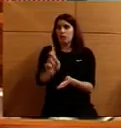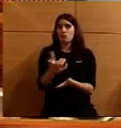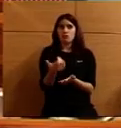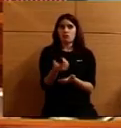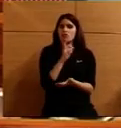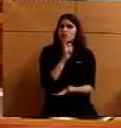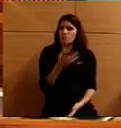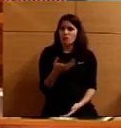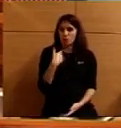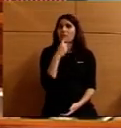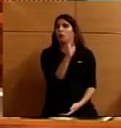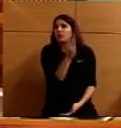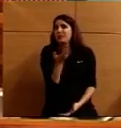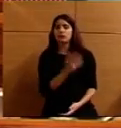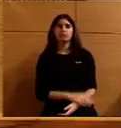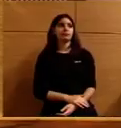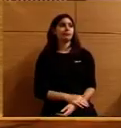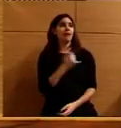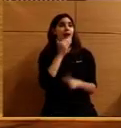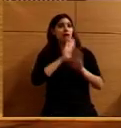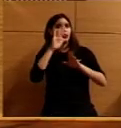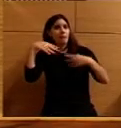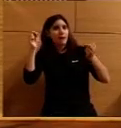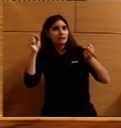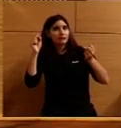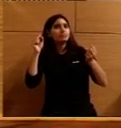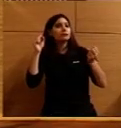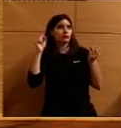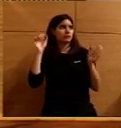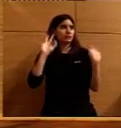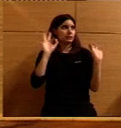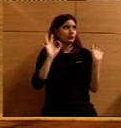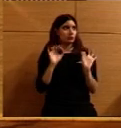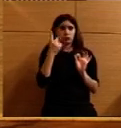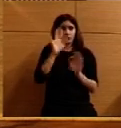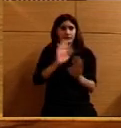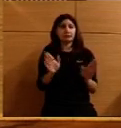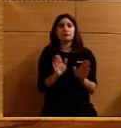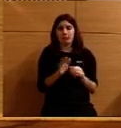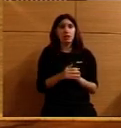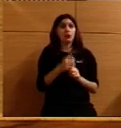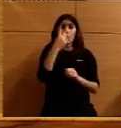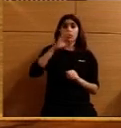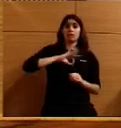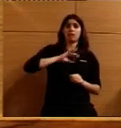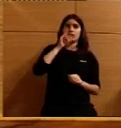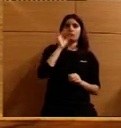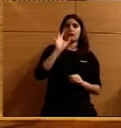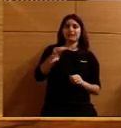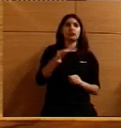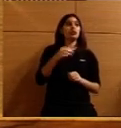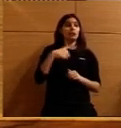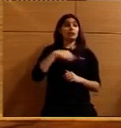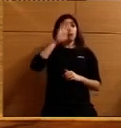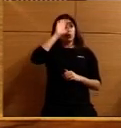la nostra pregunta. Alguna pregunta més? Cap? Señor diputado. Sí,